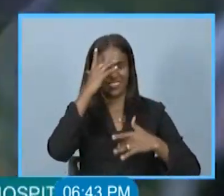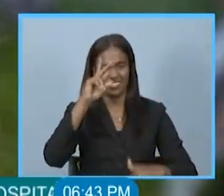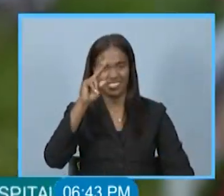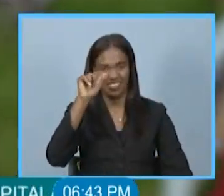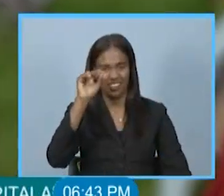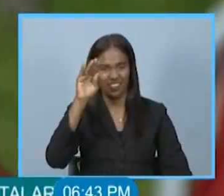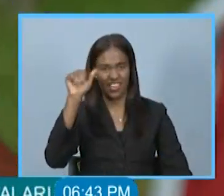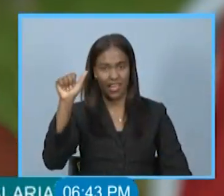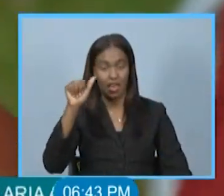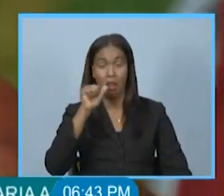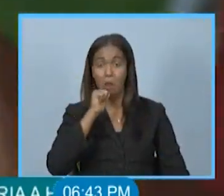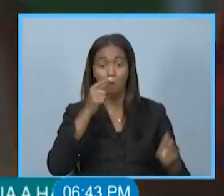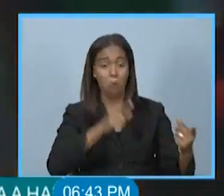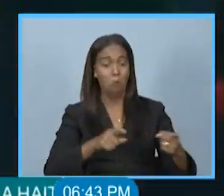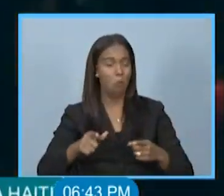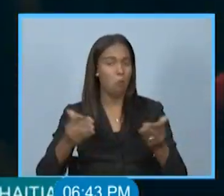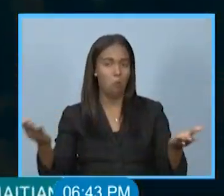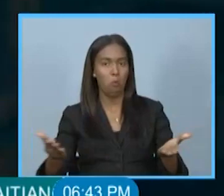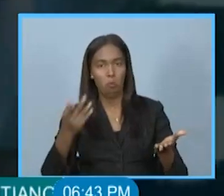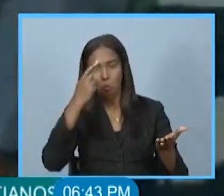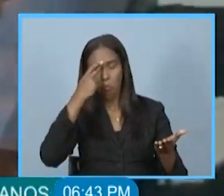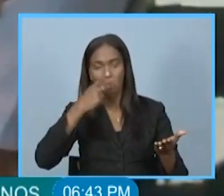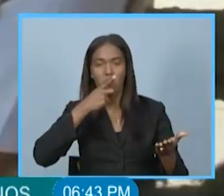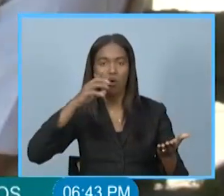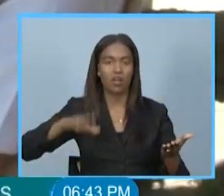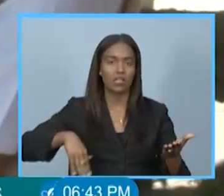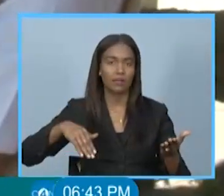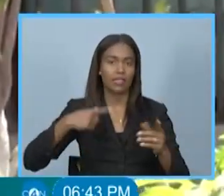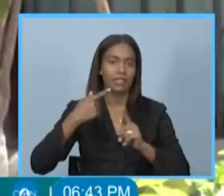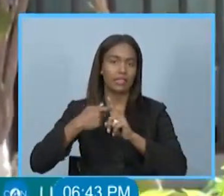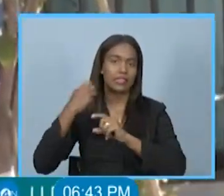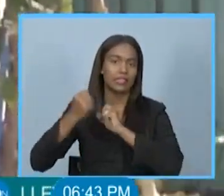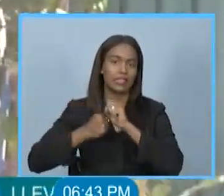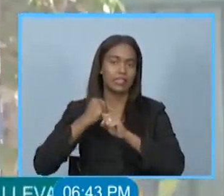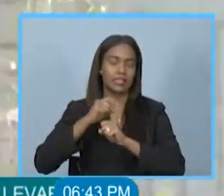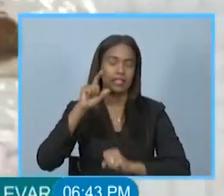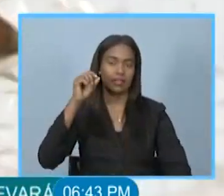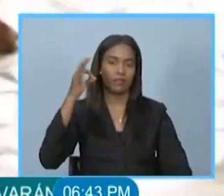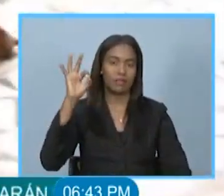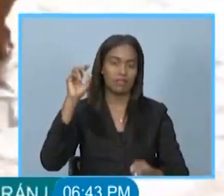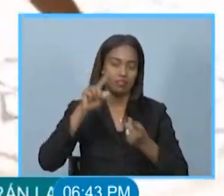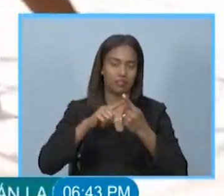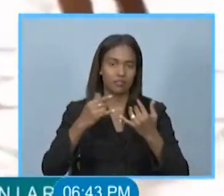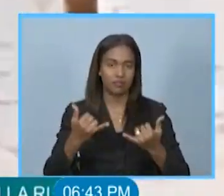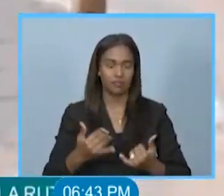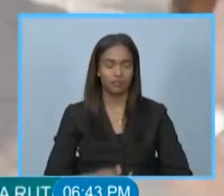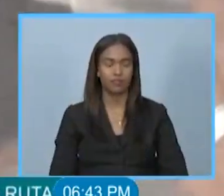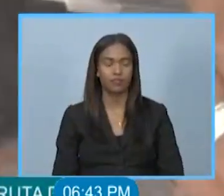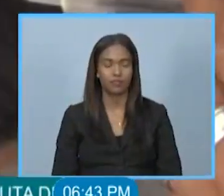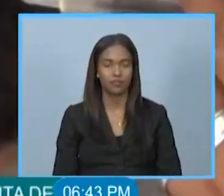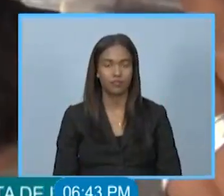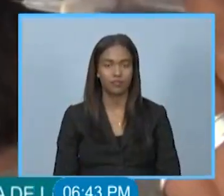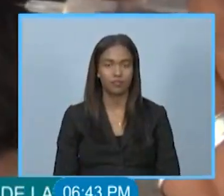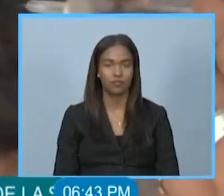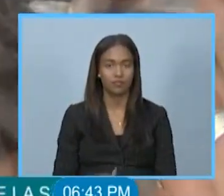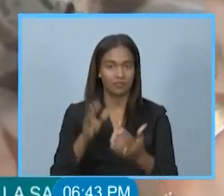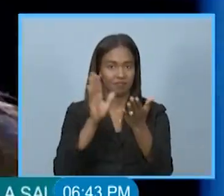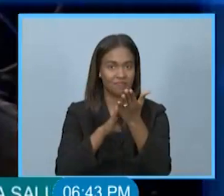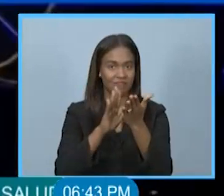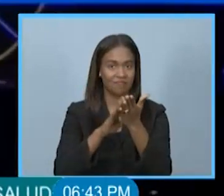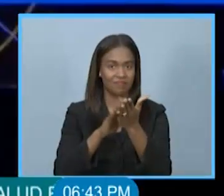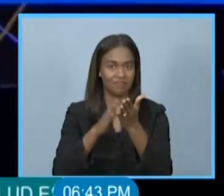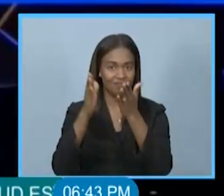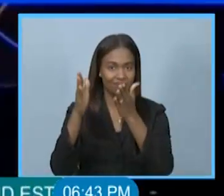que no registra casos en la población dominicana desde el 2019 aplauso excelente